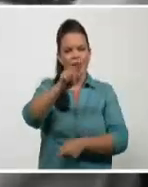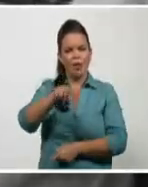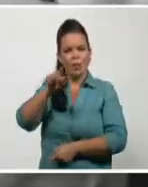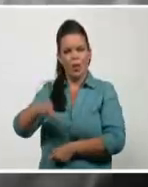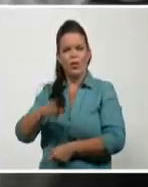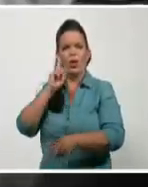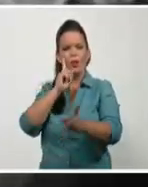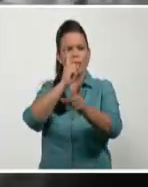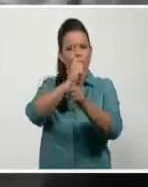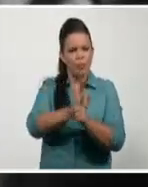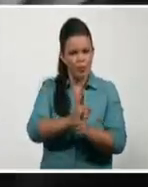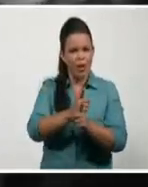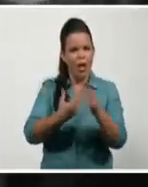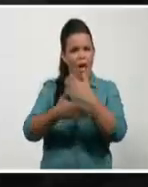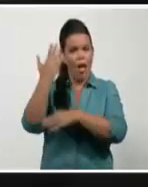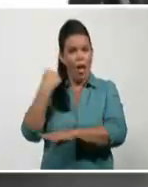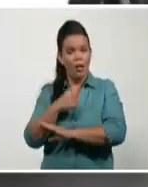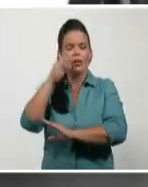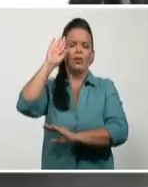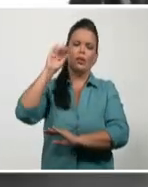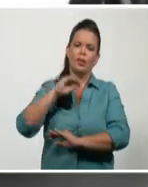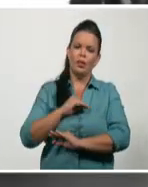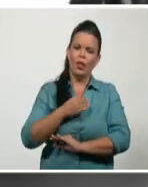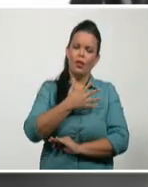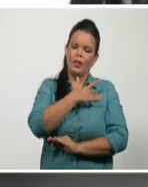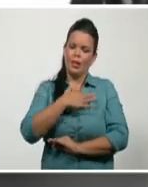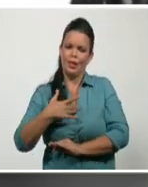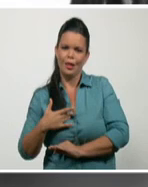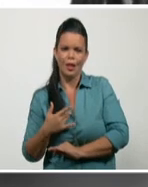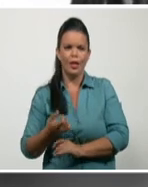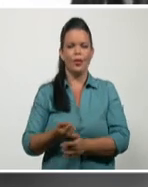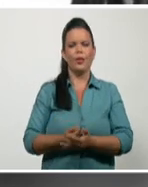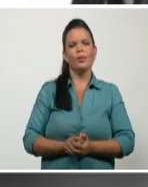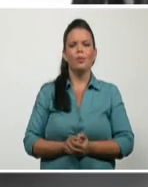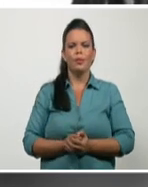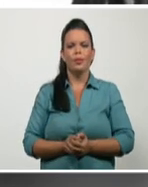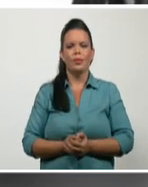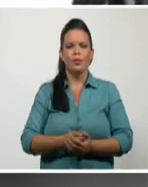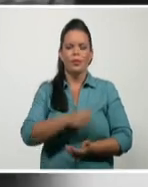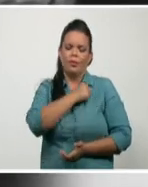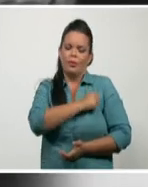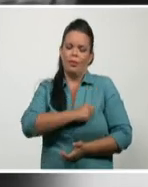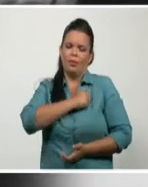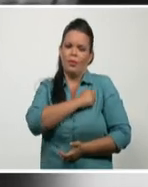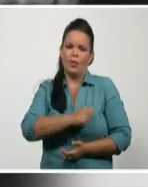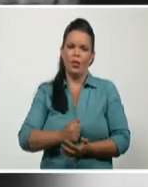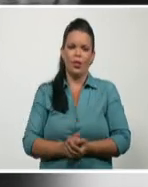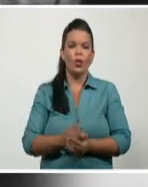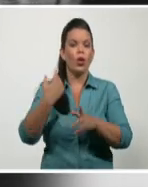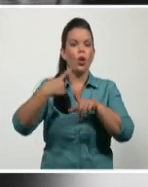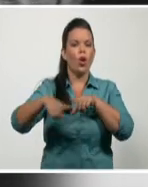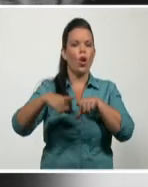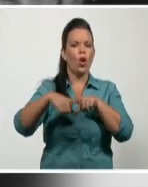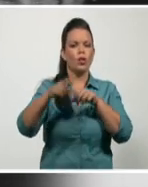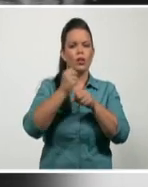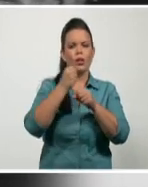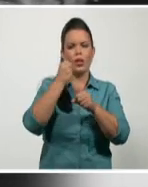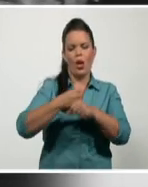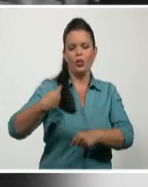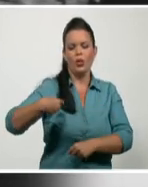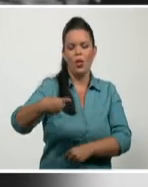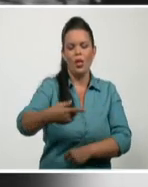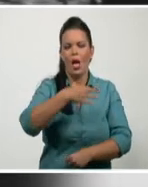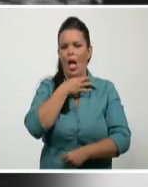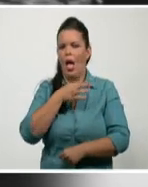de una firmeza sin igual. Artífice de innumerables obras que nos las recuerdan día a día, como el Parque Lenin, el Palacio